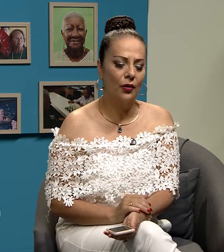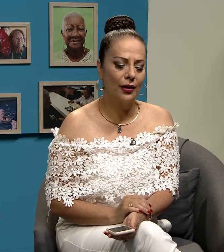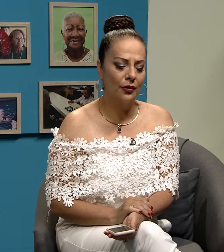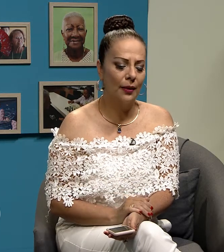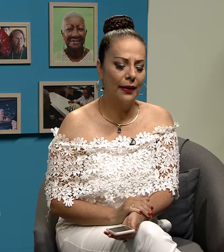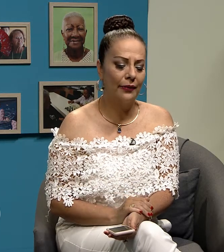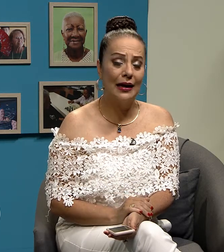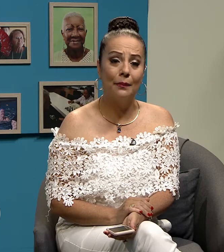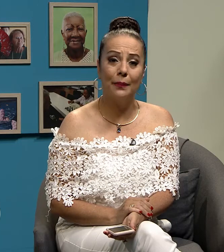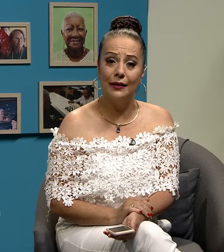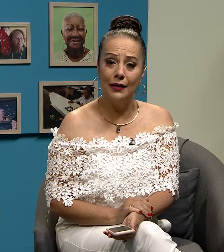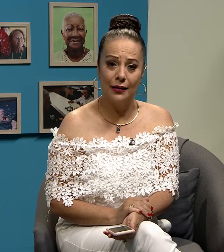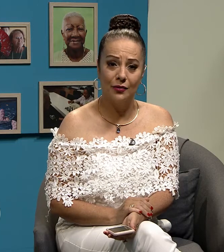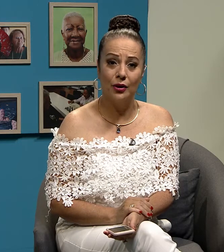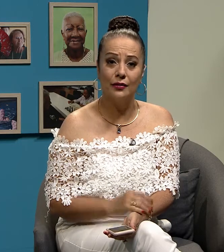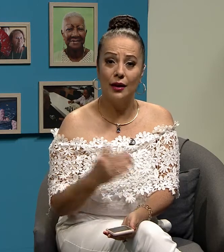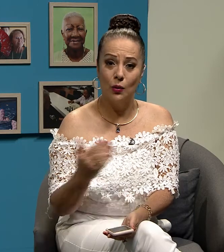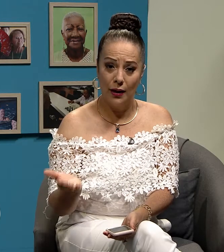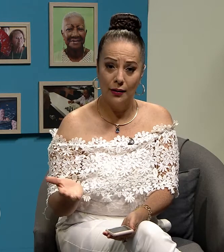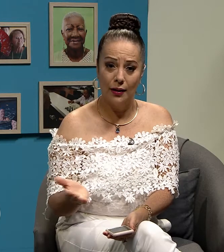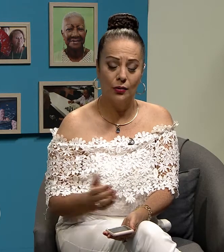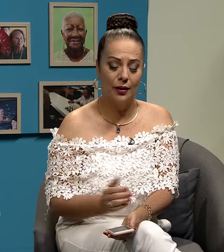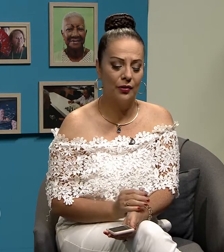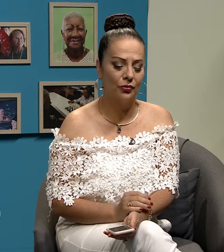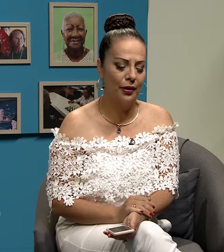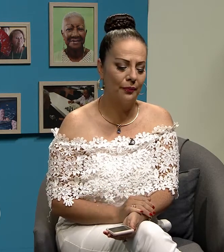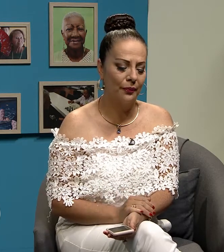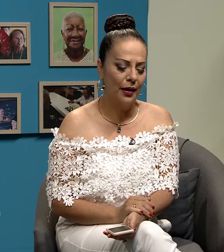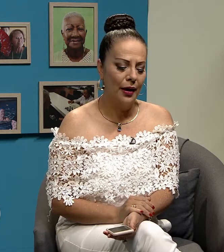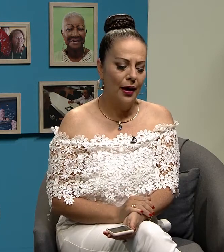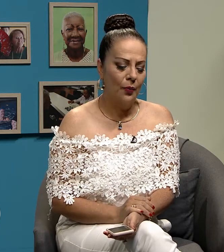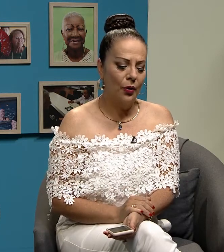en el corazón la palabra empatía, que es ponerse en el lugar de la otra